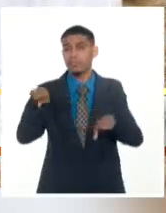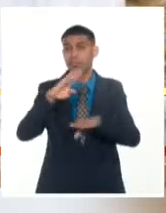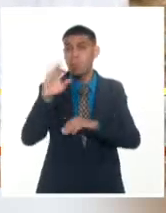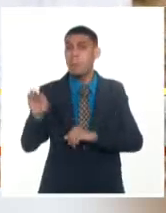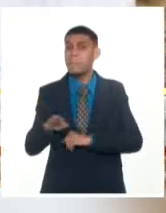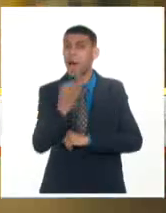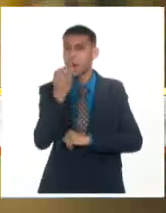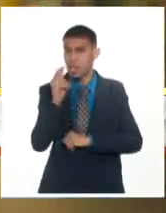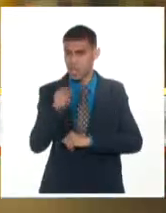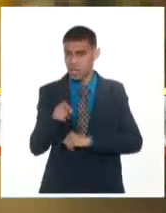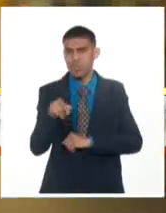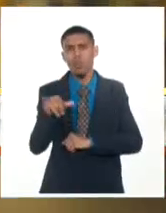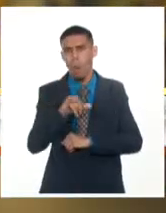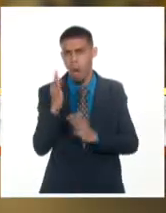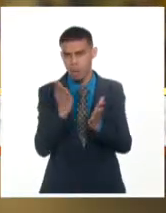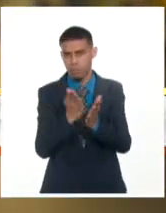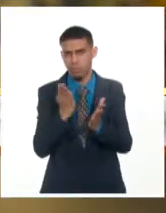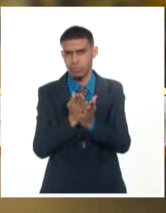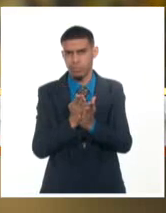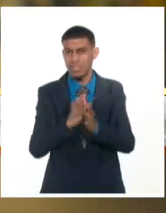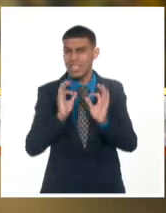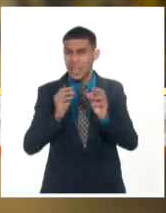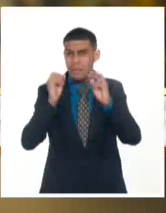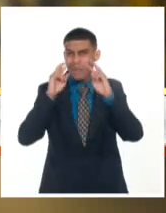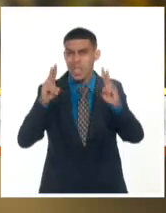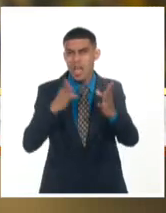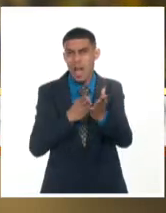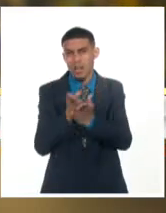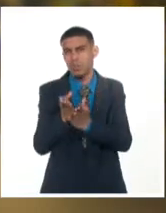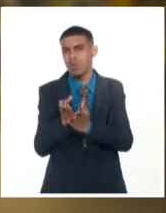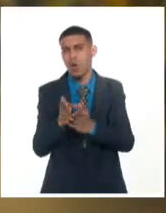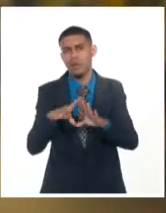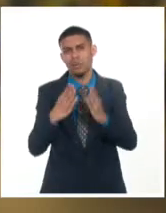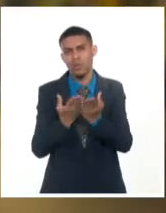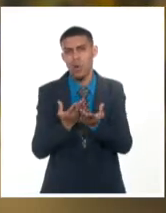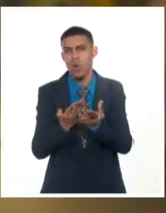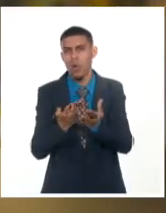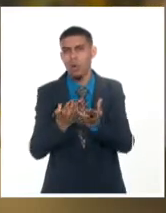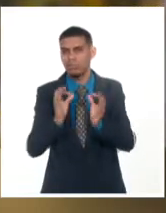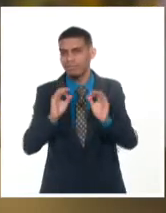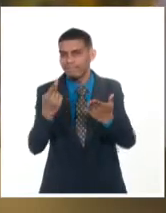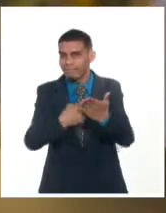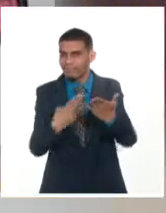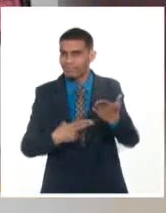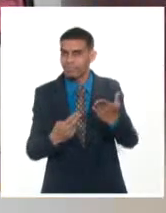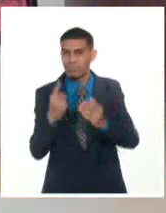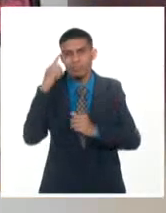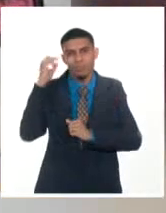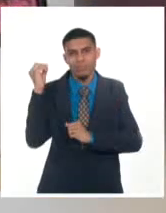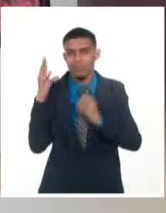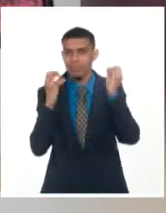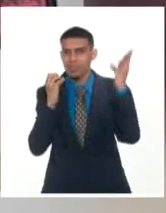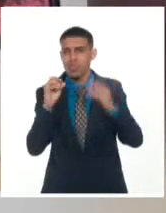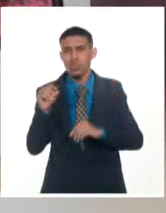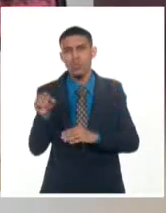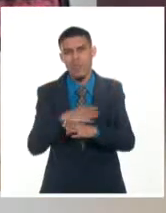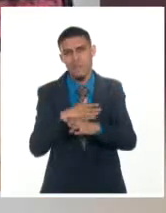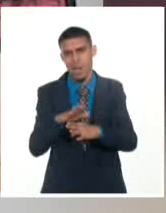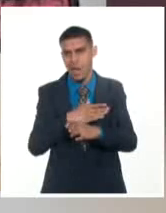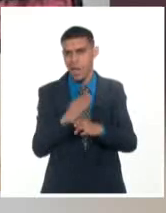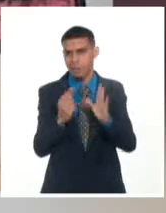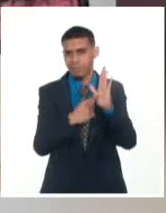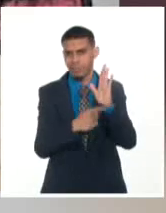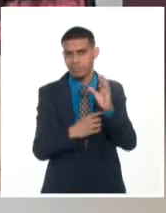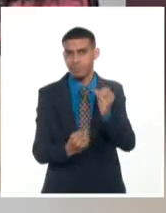Su obra ha servido a través de los años como homenaje a las mujeres. Su inquietud como creadora la ha llevado a desarrollar numerosas